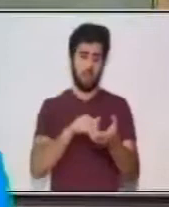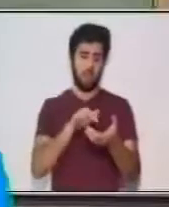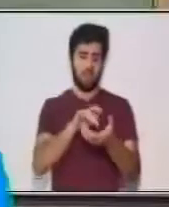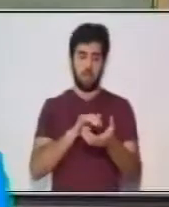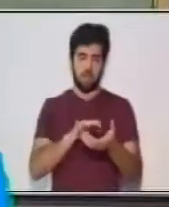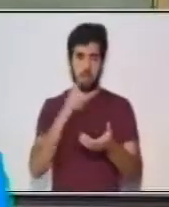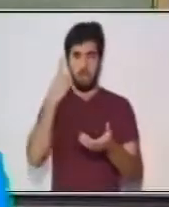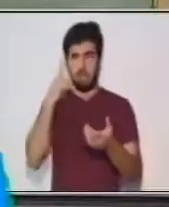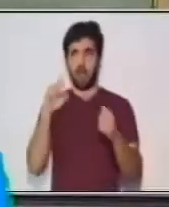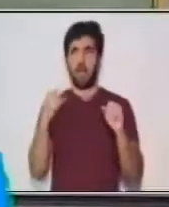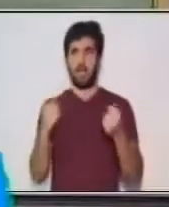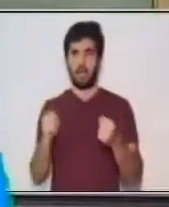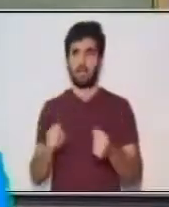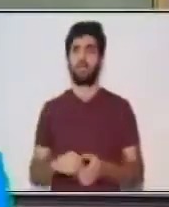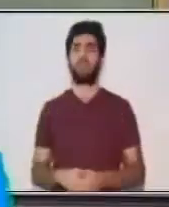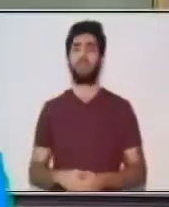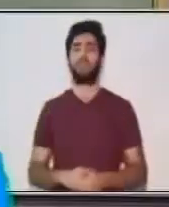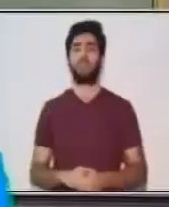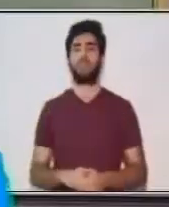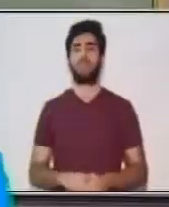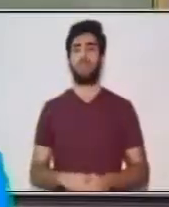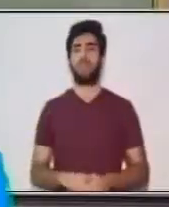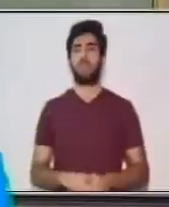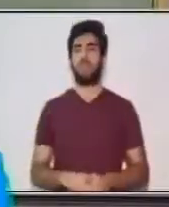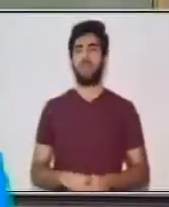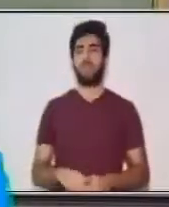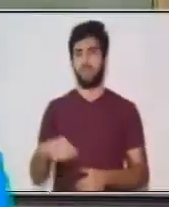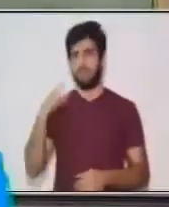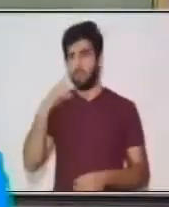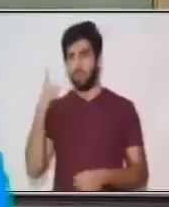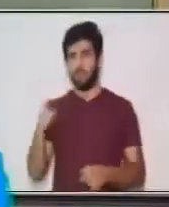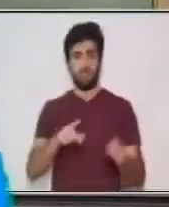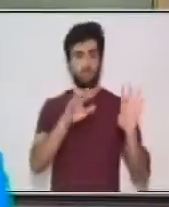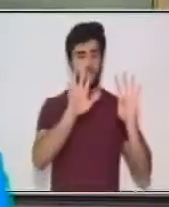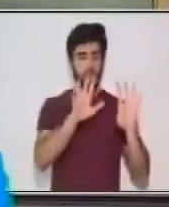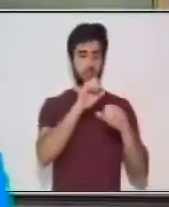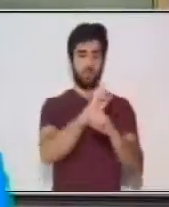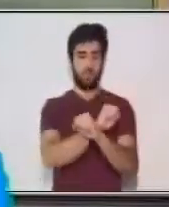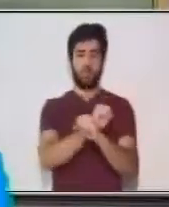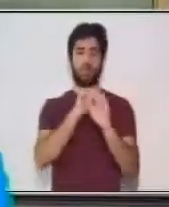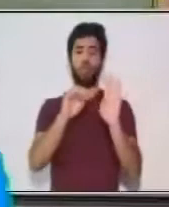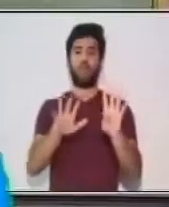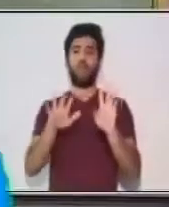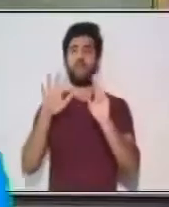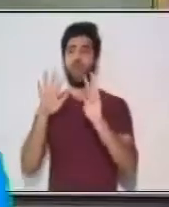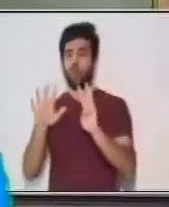nos sirve para esto. 9 por 98 más 6, escríbelo.